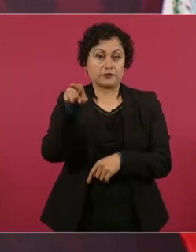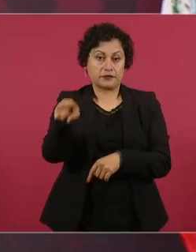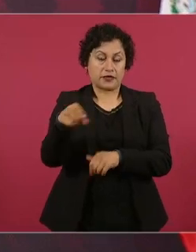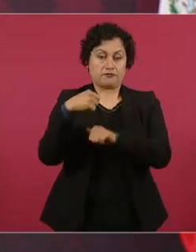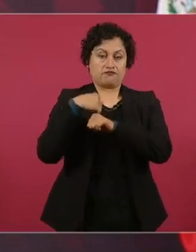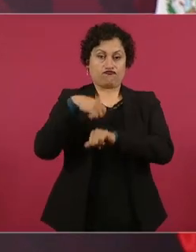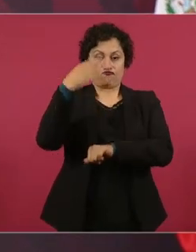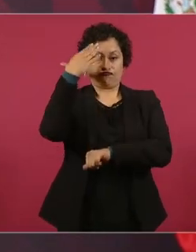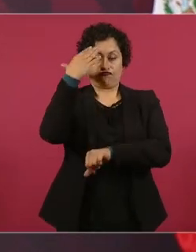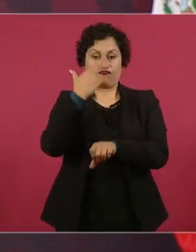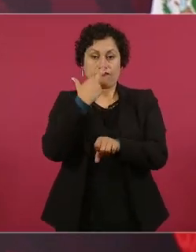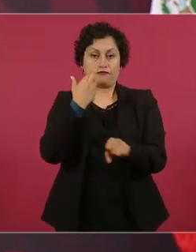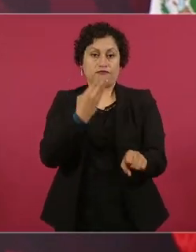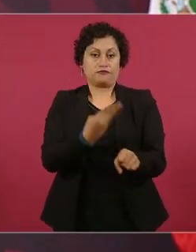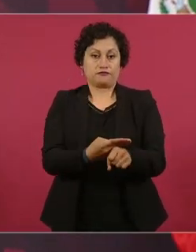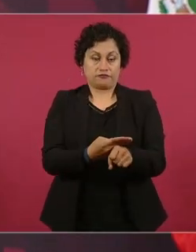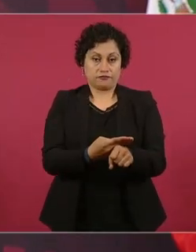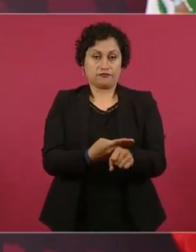responsable,